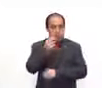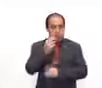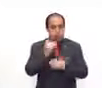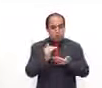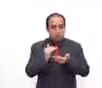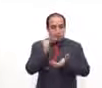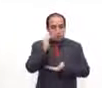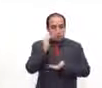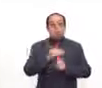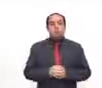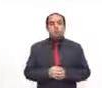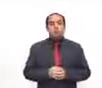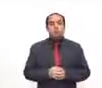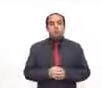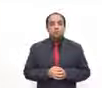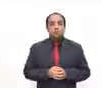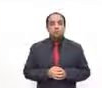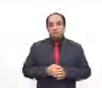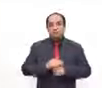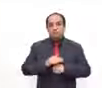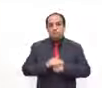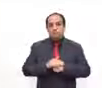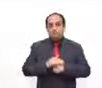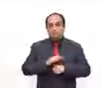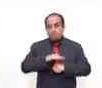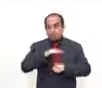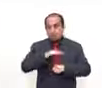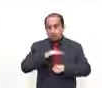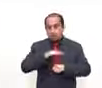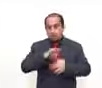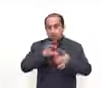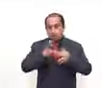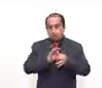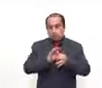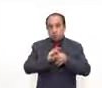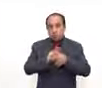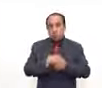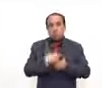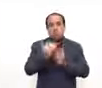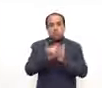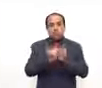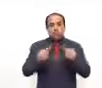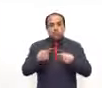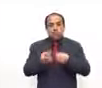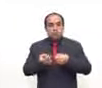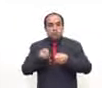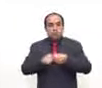incremento de capacidad hospitalaria, más la reducción de la hospitalización, hoy estamos en